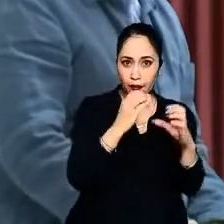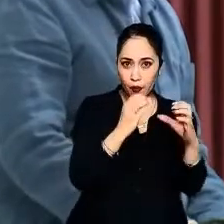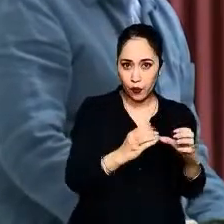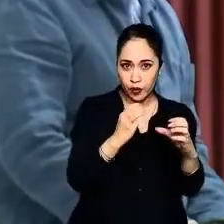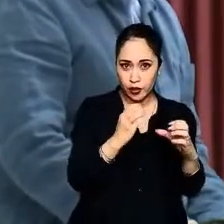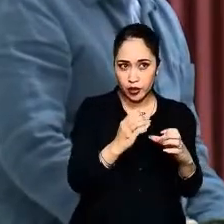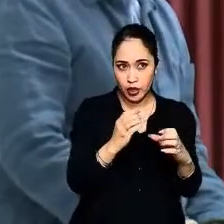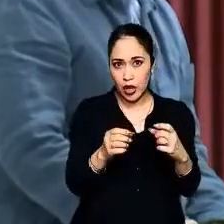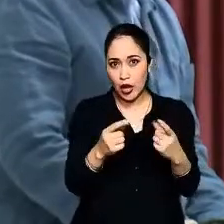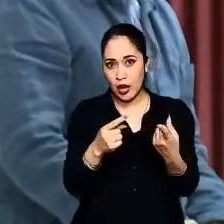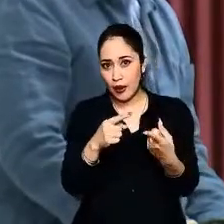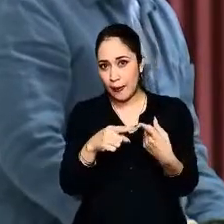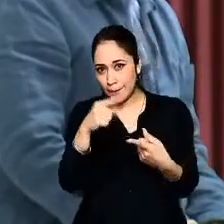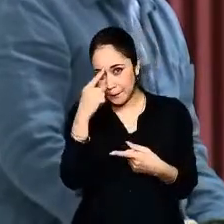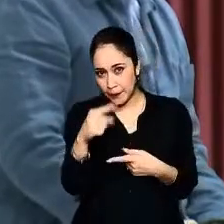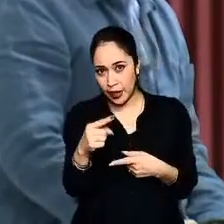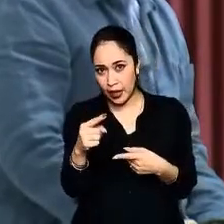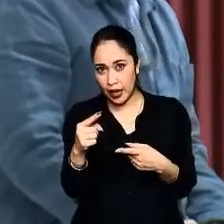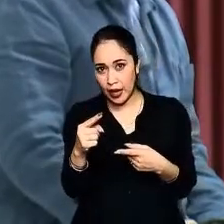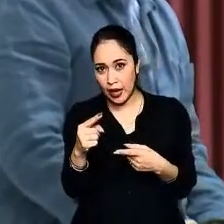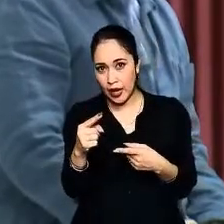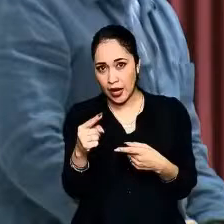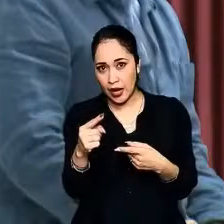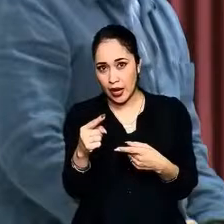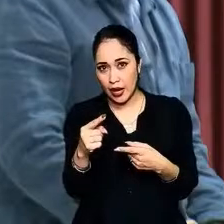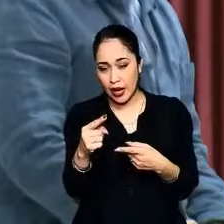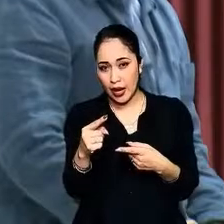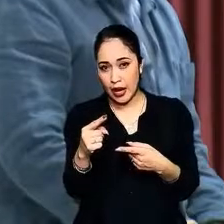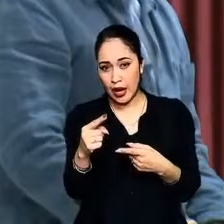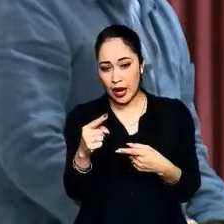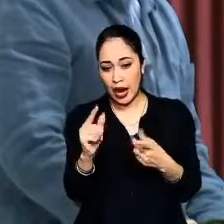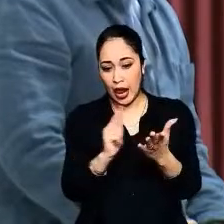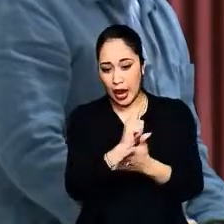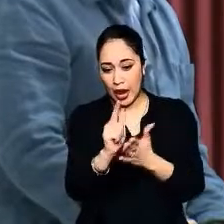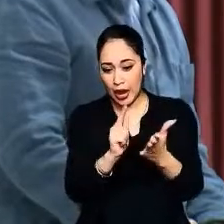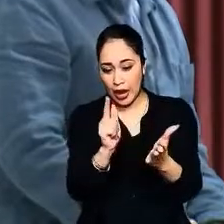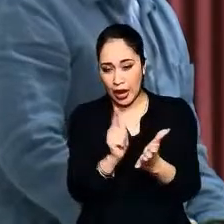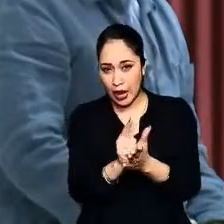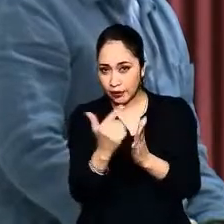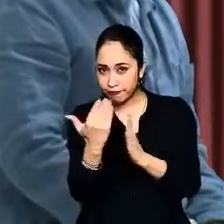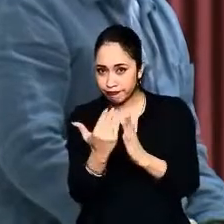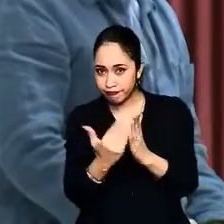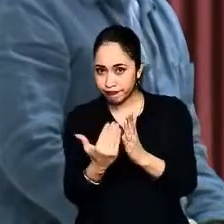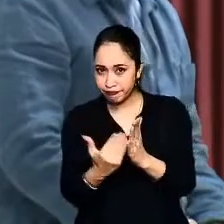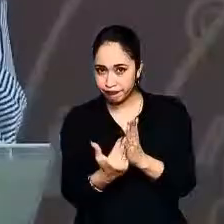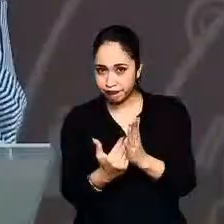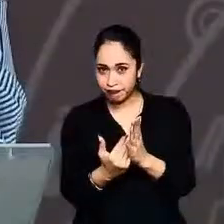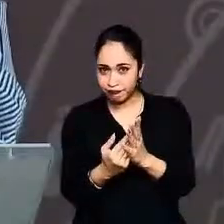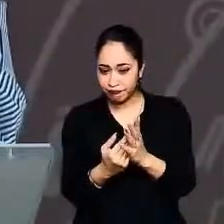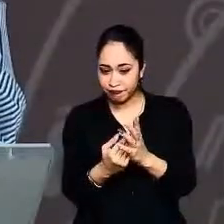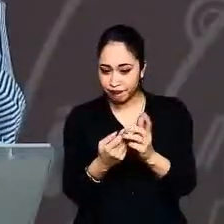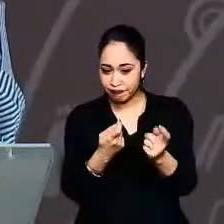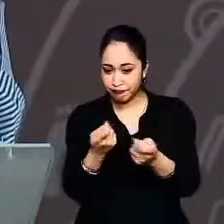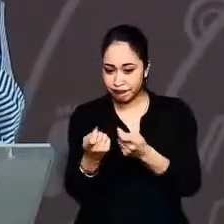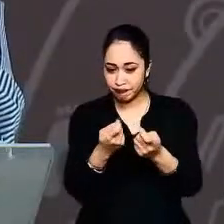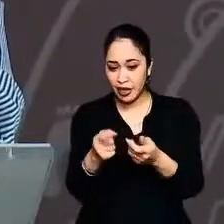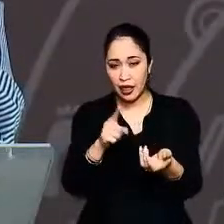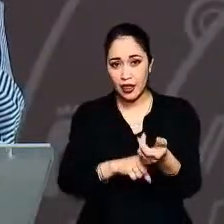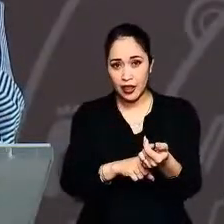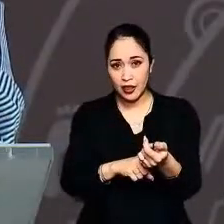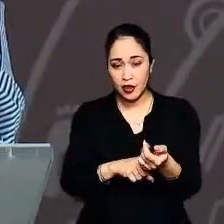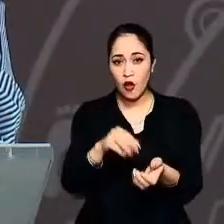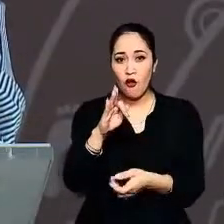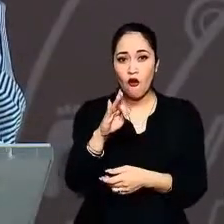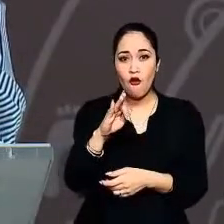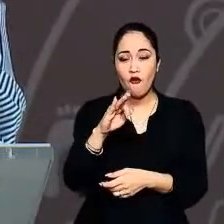la persecución. Ustedes saben que hay en las fiscalías el plan estratégico de